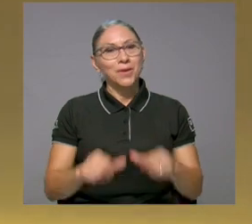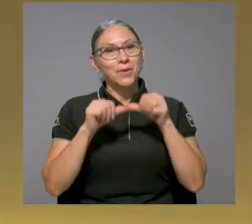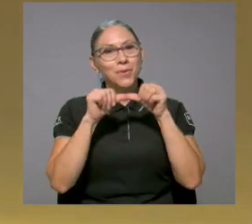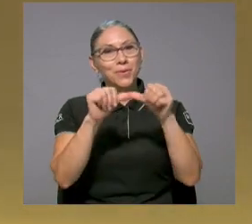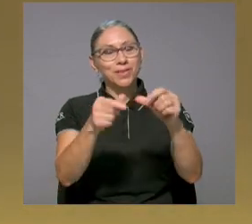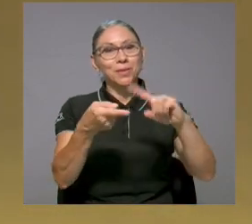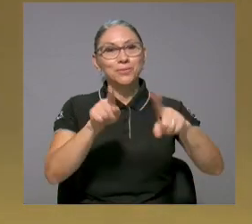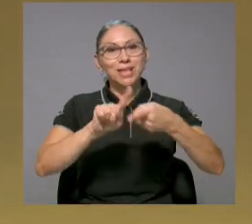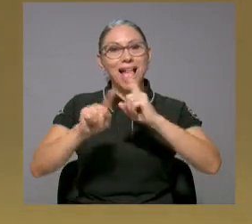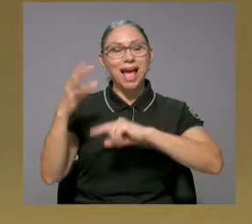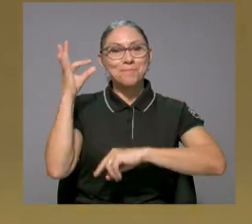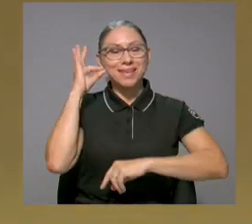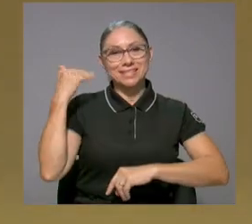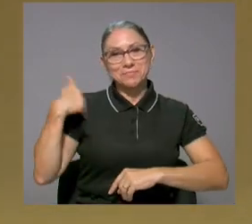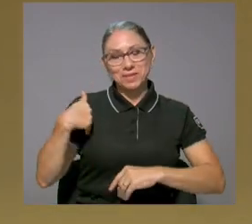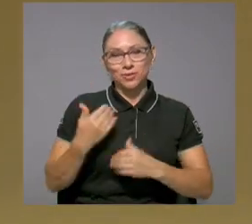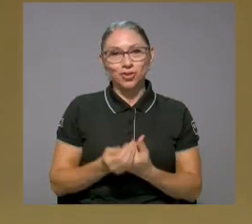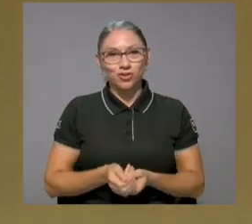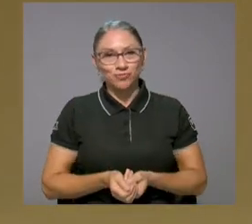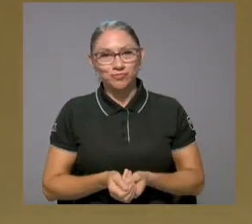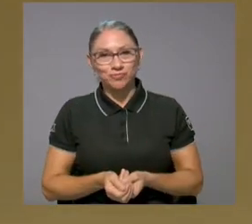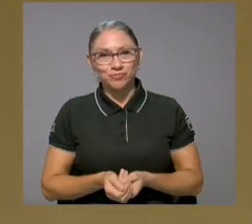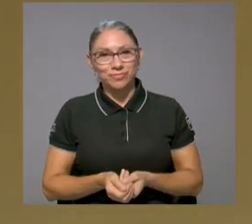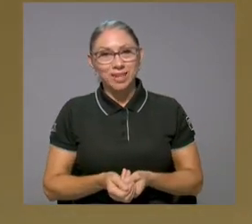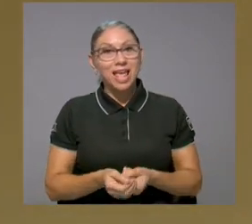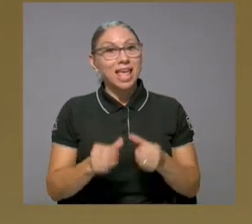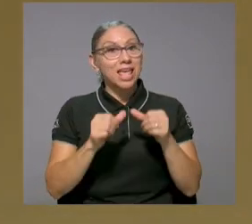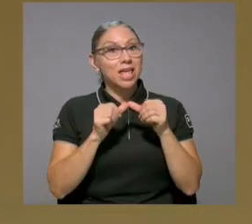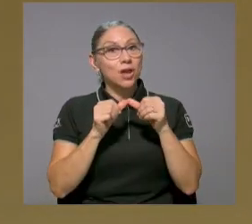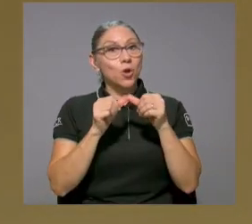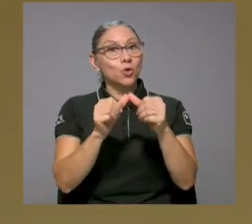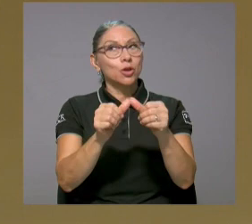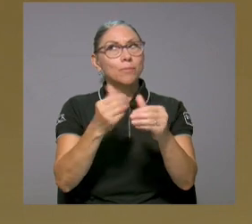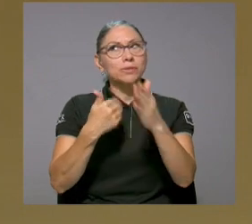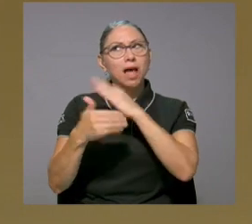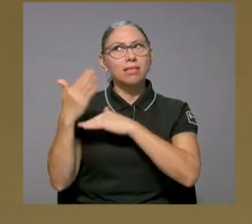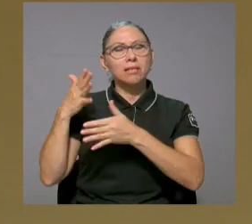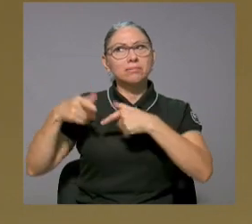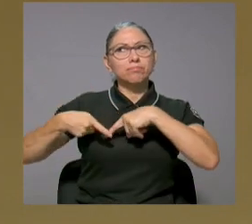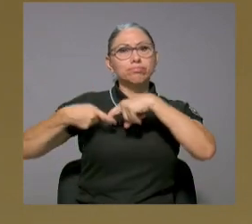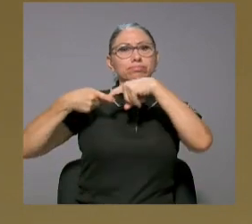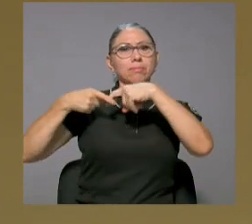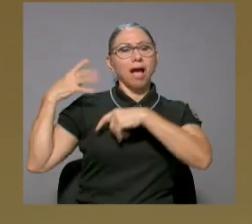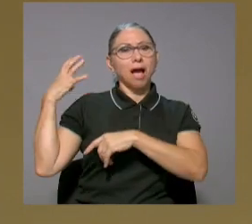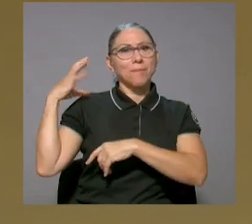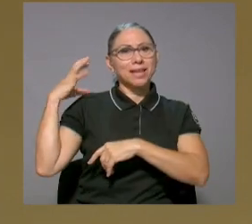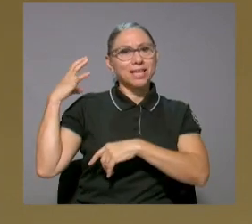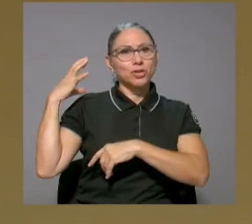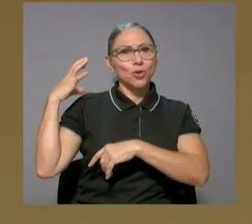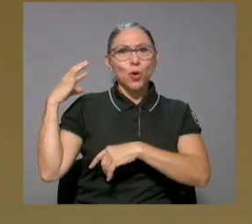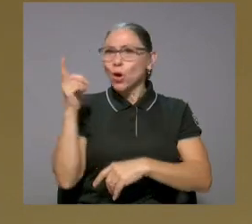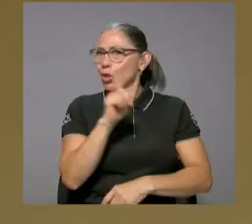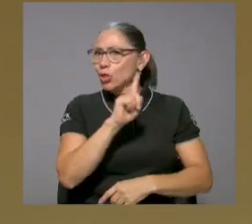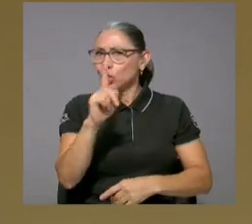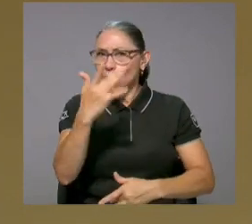Continuamos, amigas y amigos, y regresamos desde el amarillo, no de ictericia,